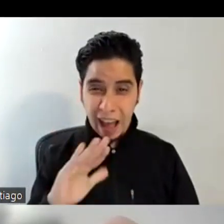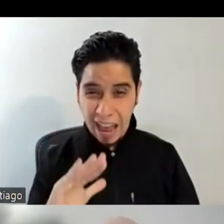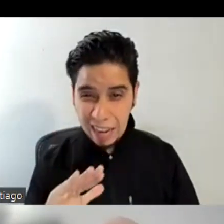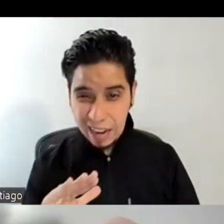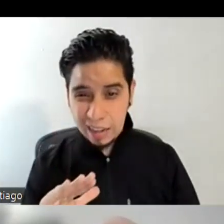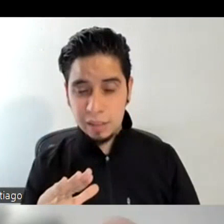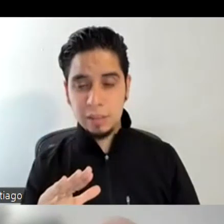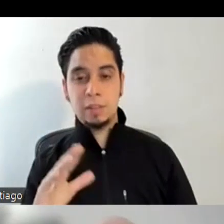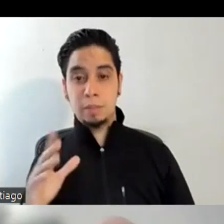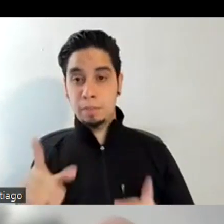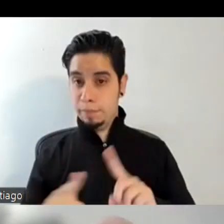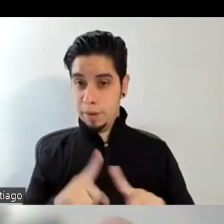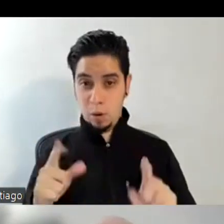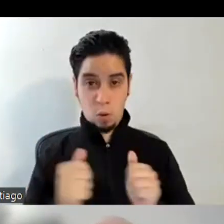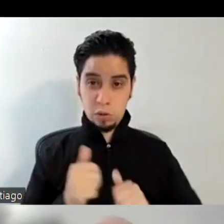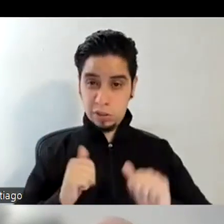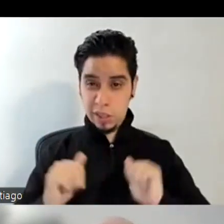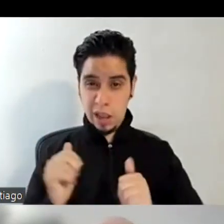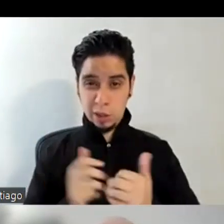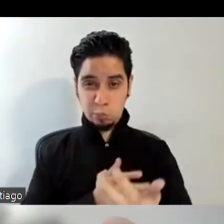con bola con el teatro.